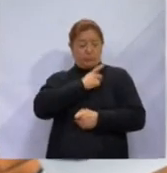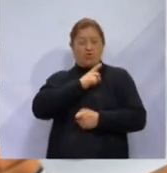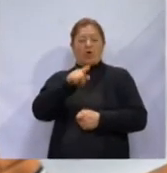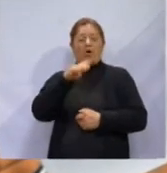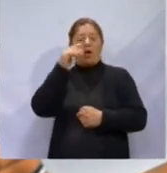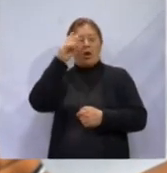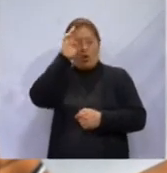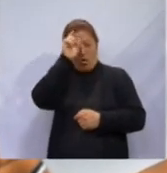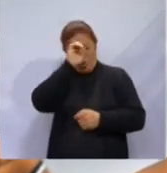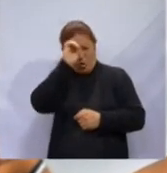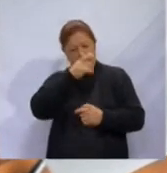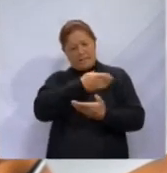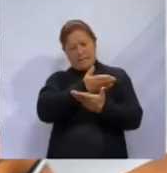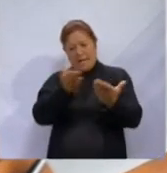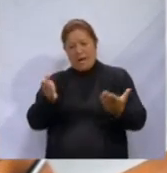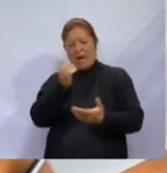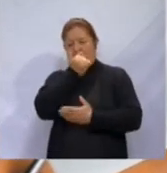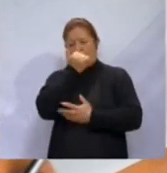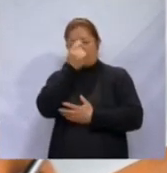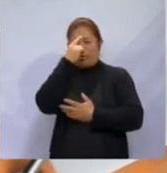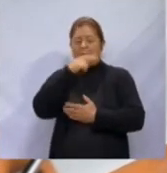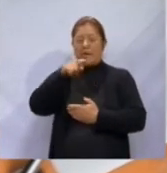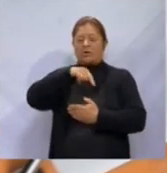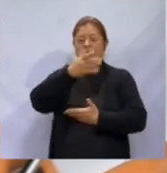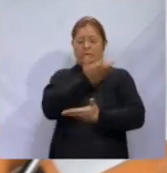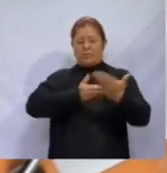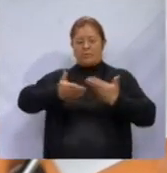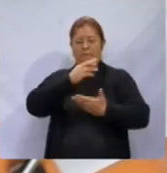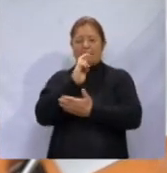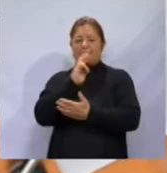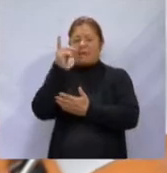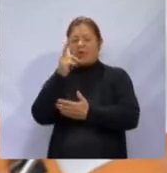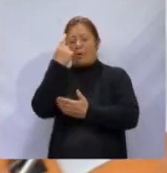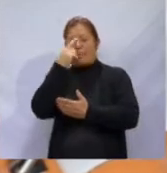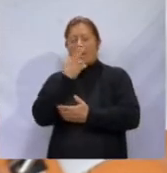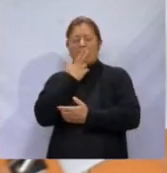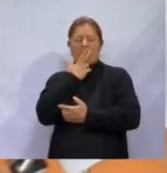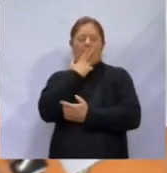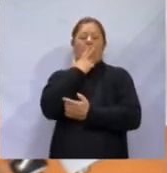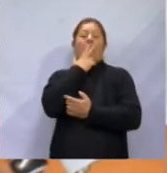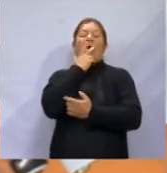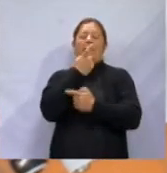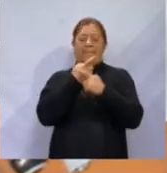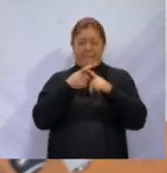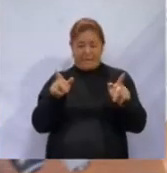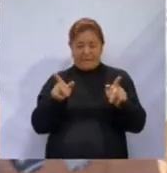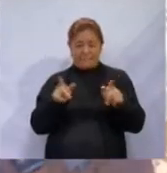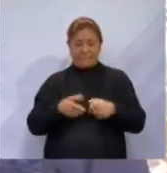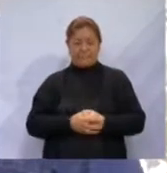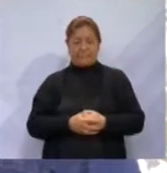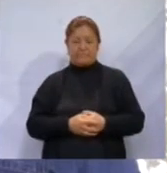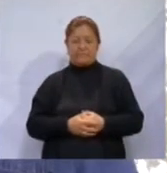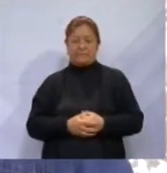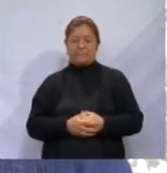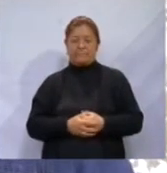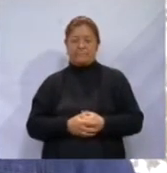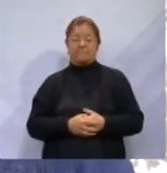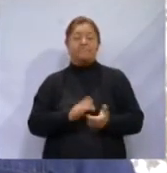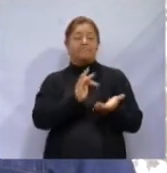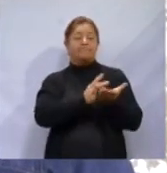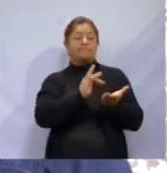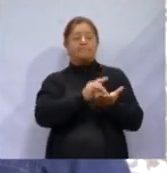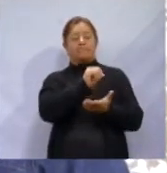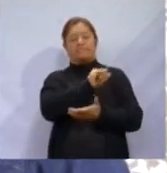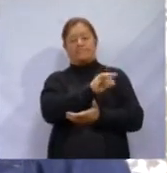el manejo adecuado de sus emociones que mejoren su convivencia en la inclusión y el aprecio por la diversidad. Muchas gracias,